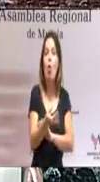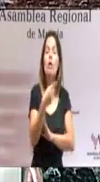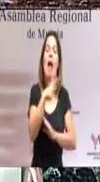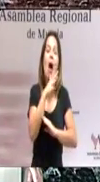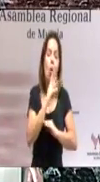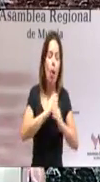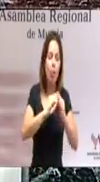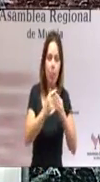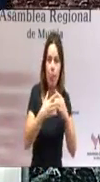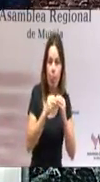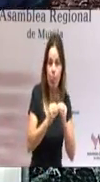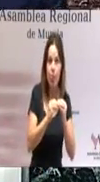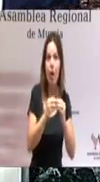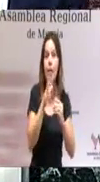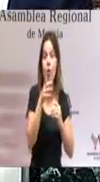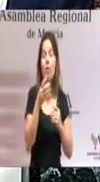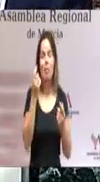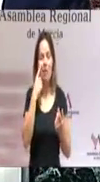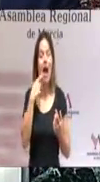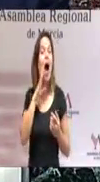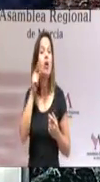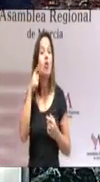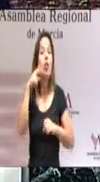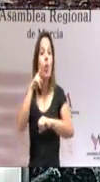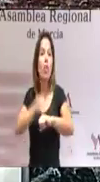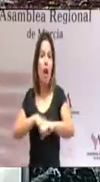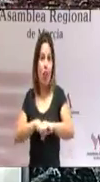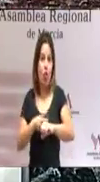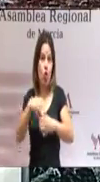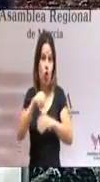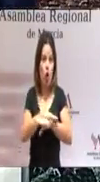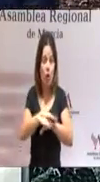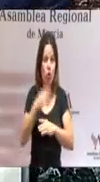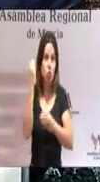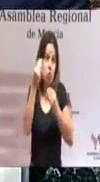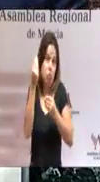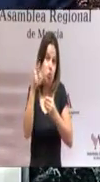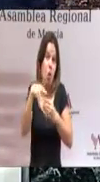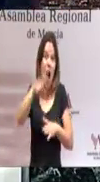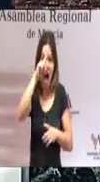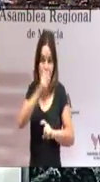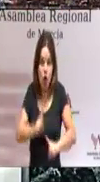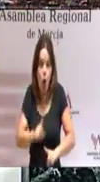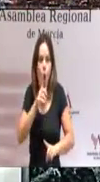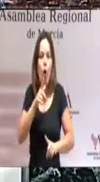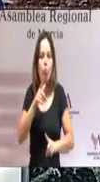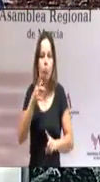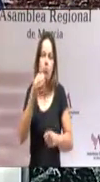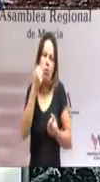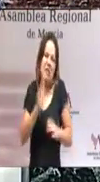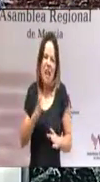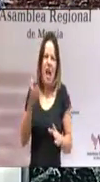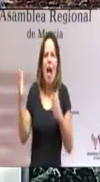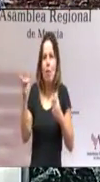aguas. Y, mire, cuando usted fue delegado del Gobierno, yo supongo que usted no se arrepiente o no le importa que le recordemos esa etapa,